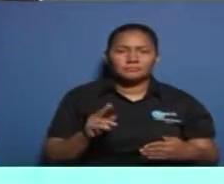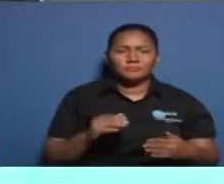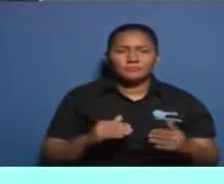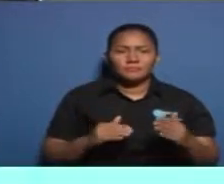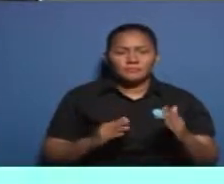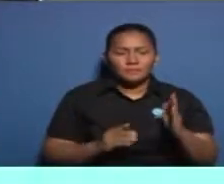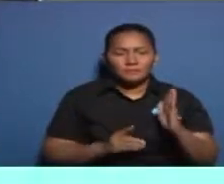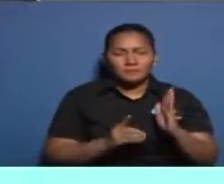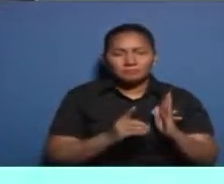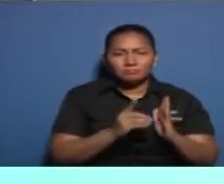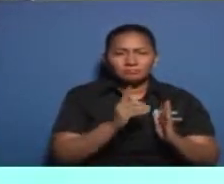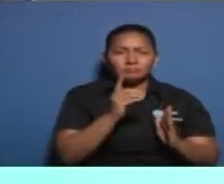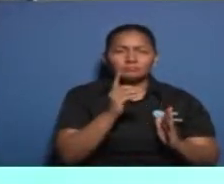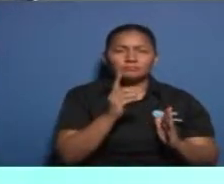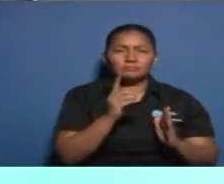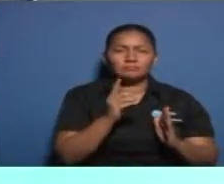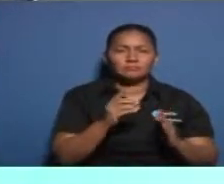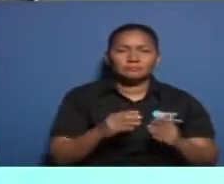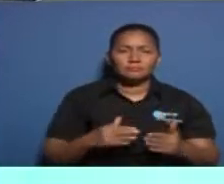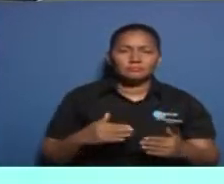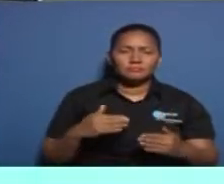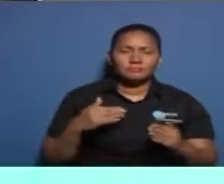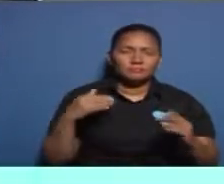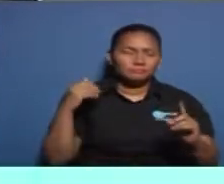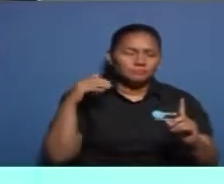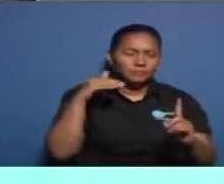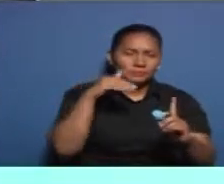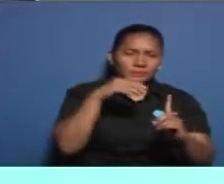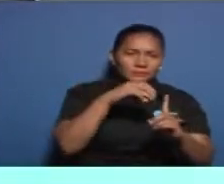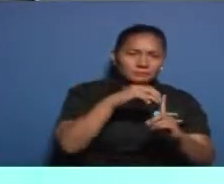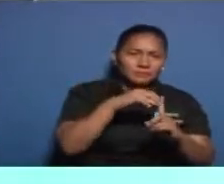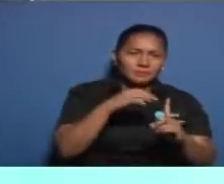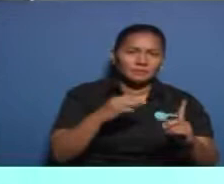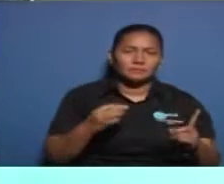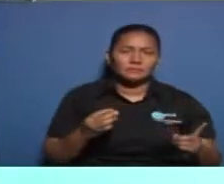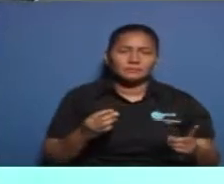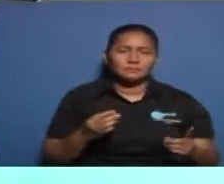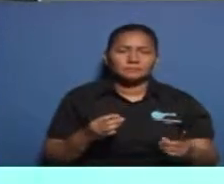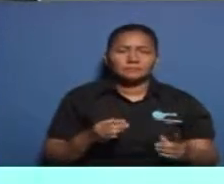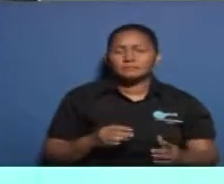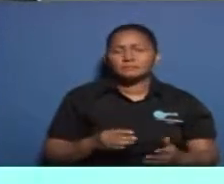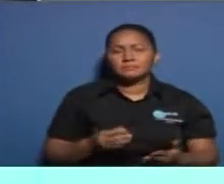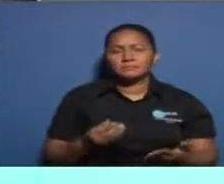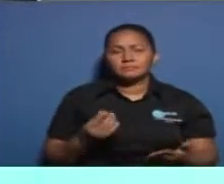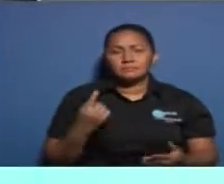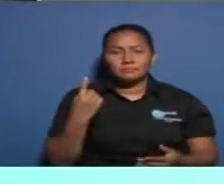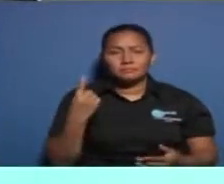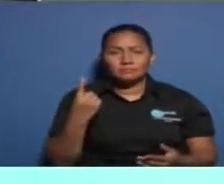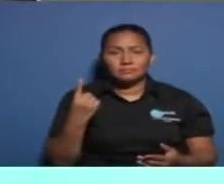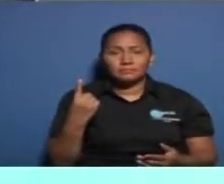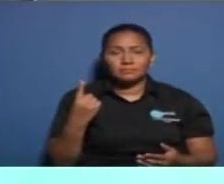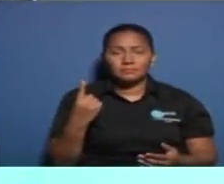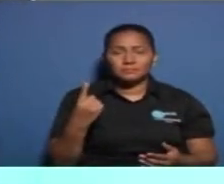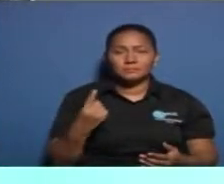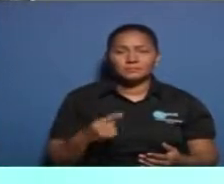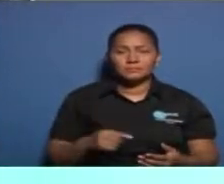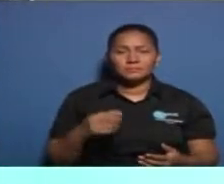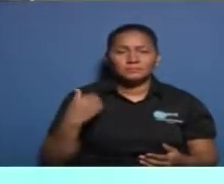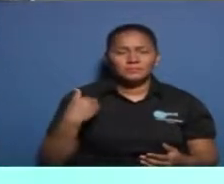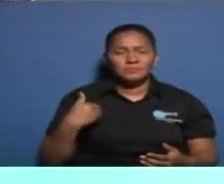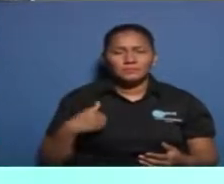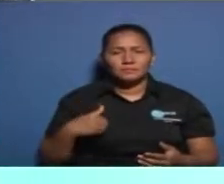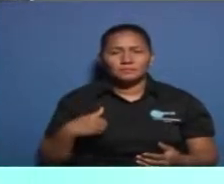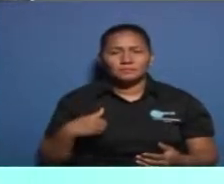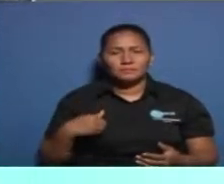ejemplo por cada dólar que gana un panameño la mujer está ganando 85 centavos las